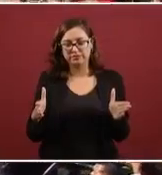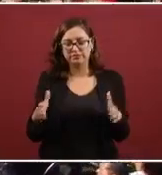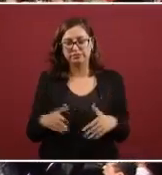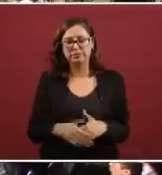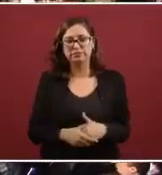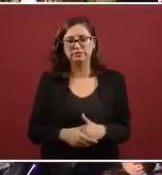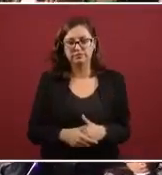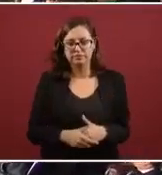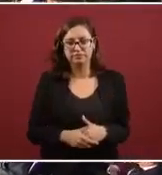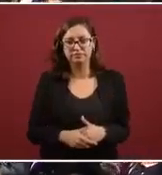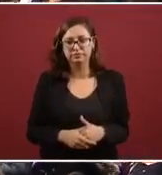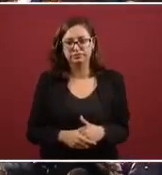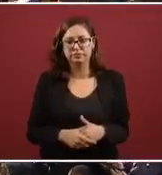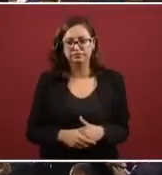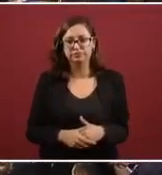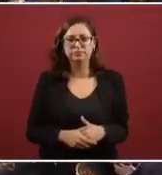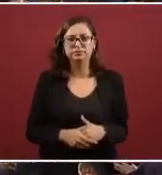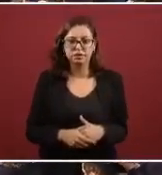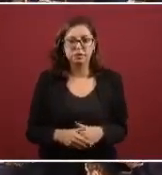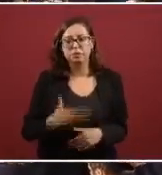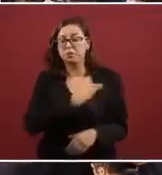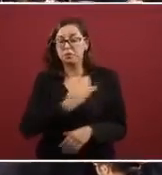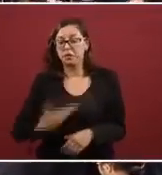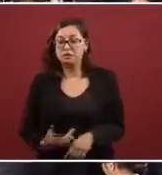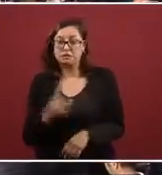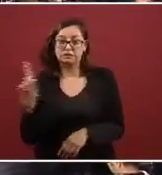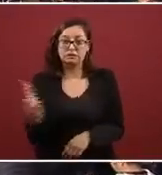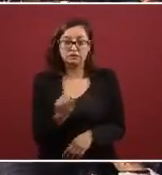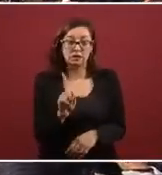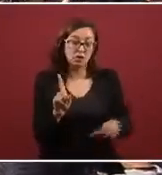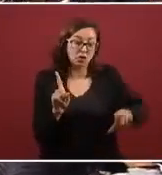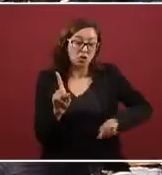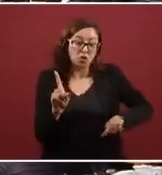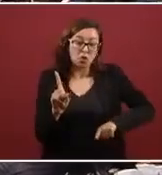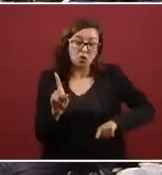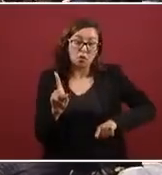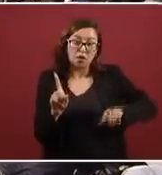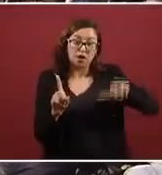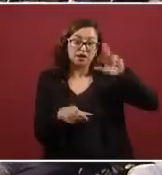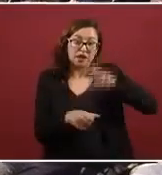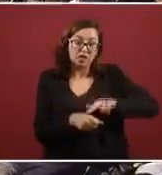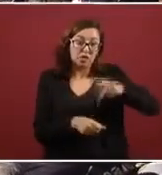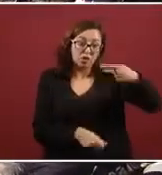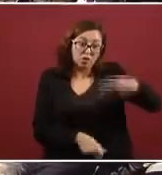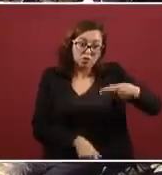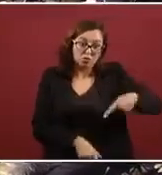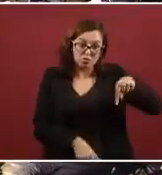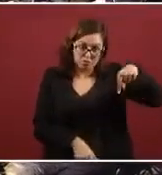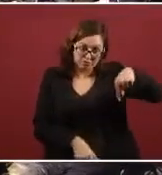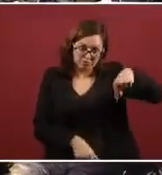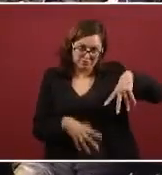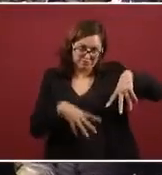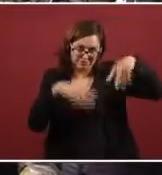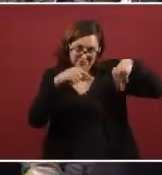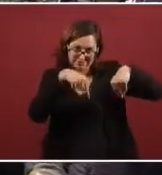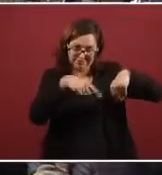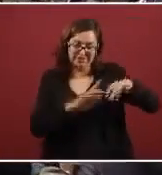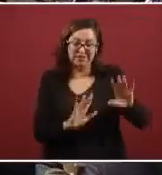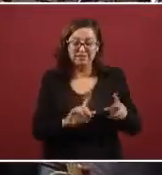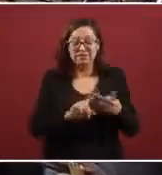existía lo del gobernador y luego lo mismo con el presidente